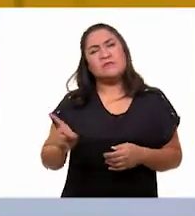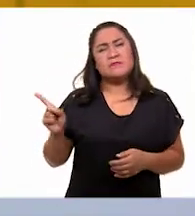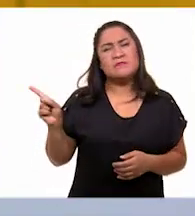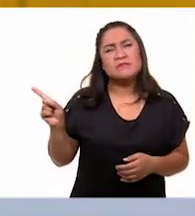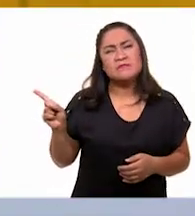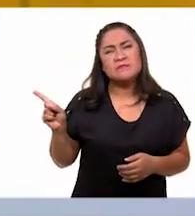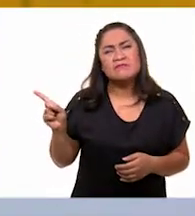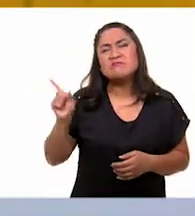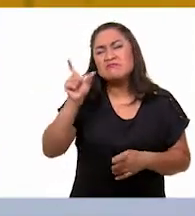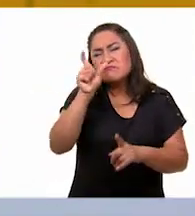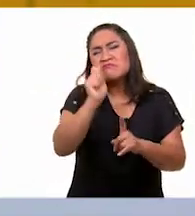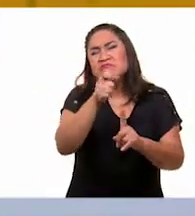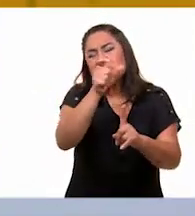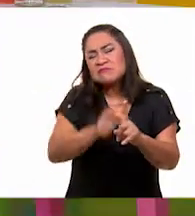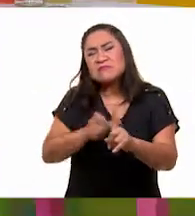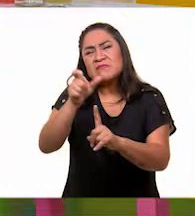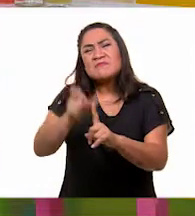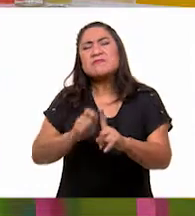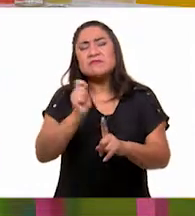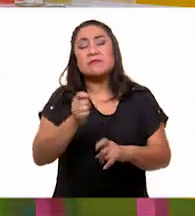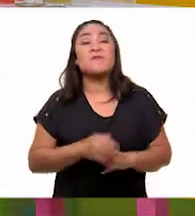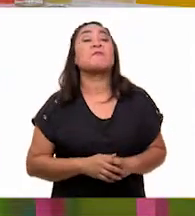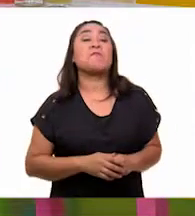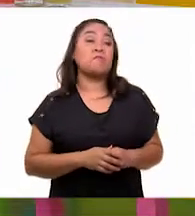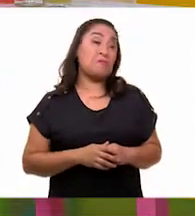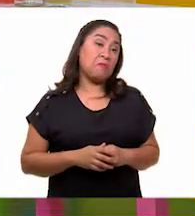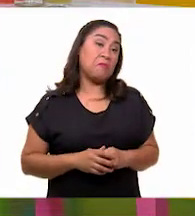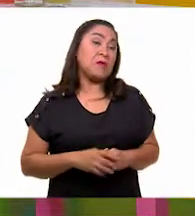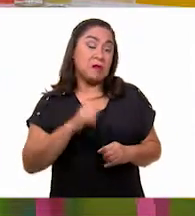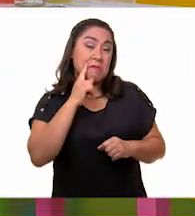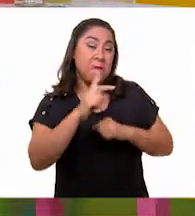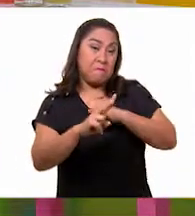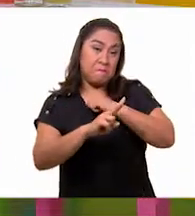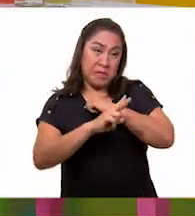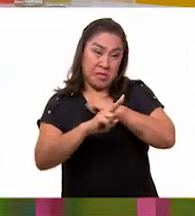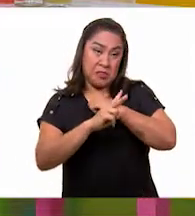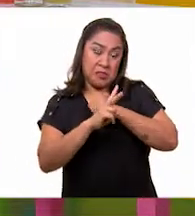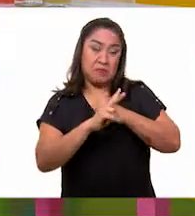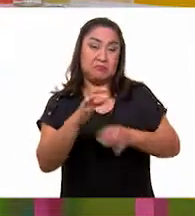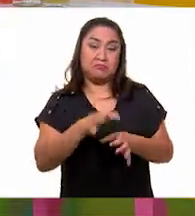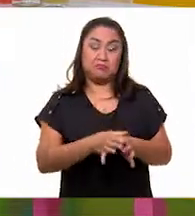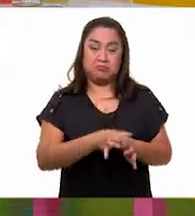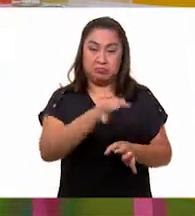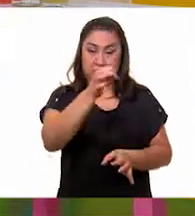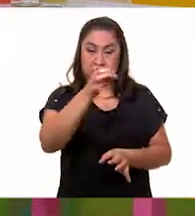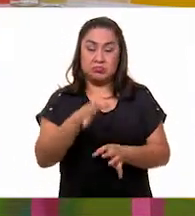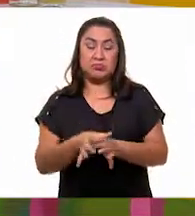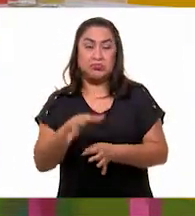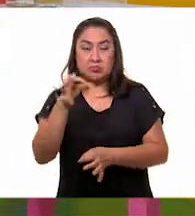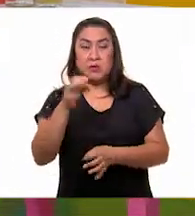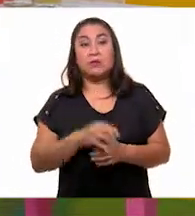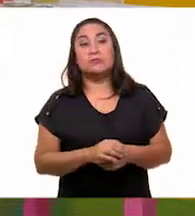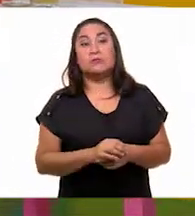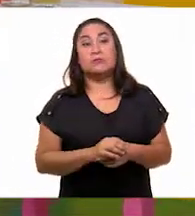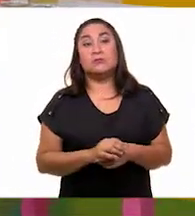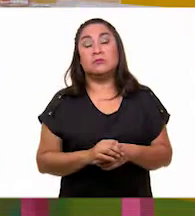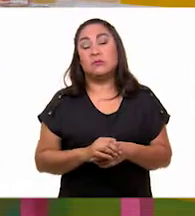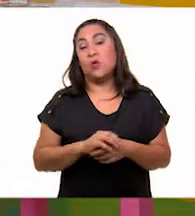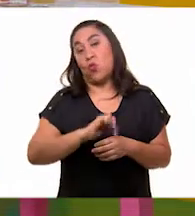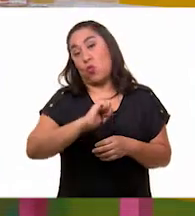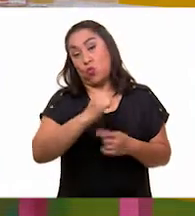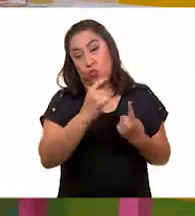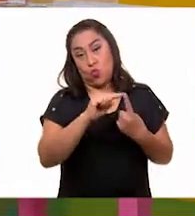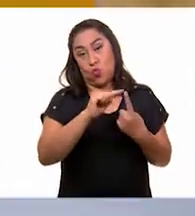botellas? Ah, bueno, pues son dos botellas de vidrio. Muy bien. Una es más alta que